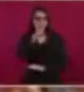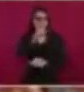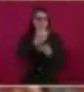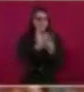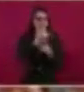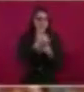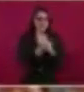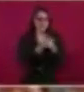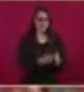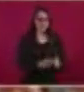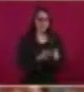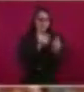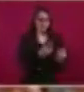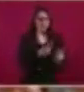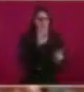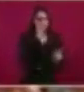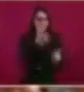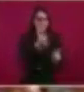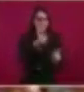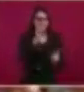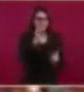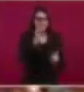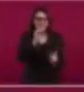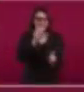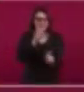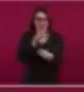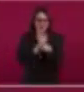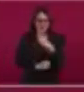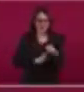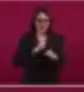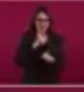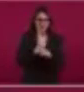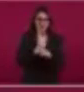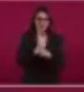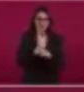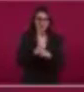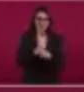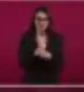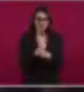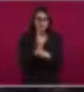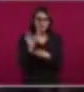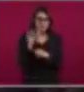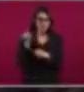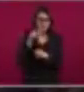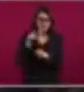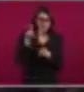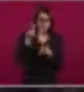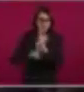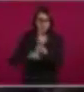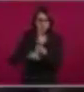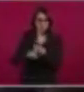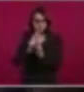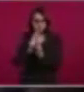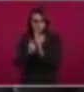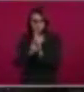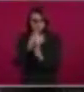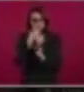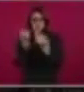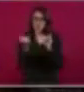de 65 a los 65 años. ¿Habrá de considerar dentro de su política que también al pueblo